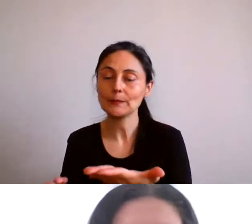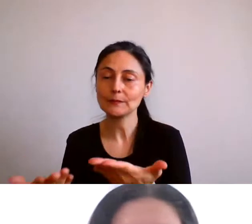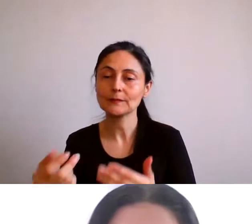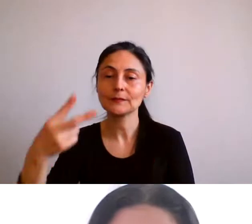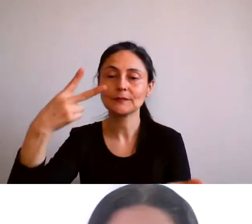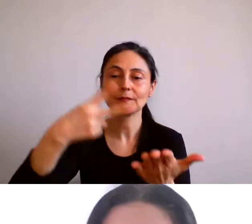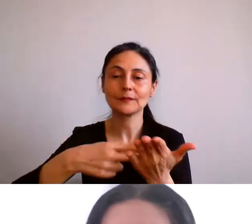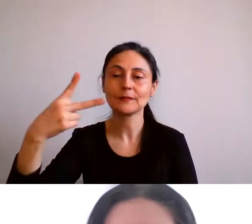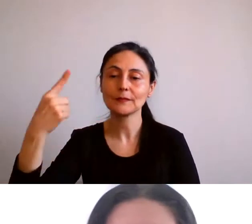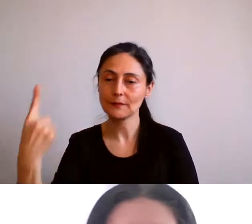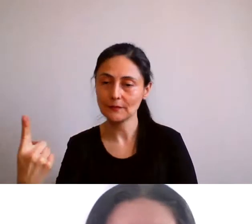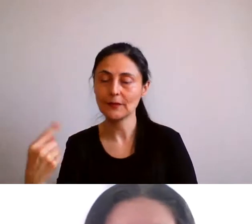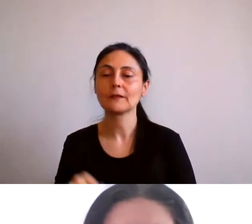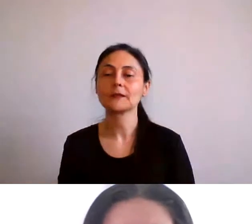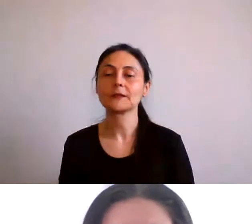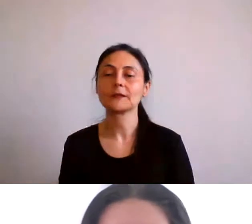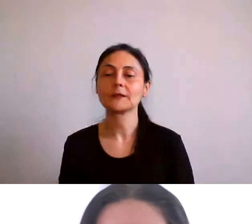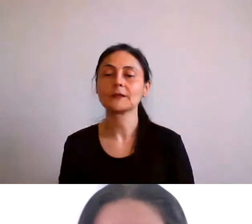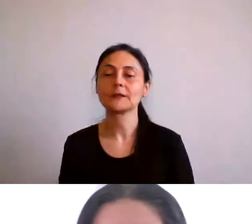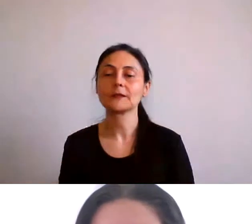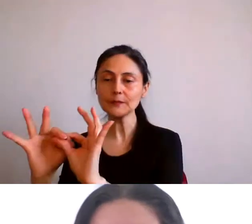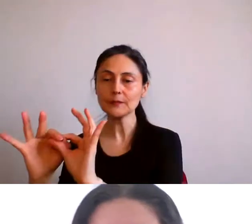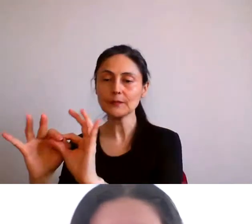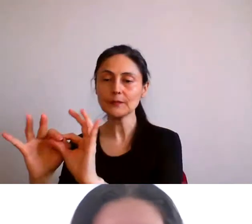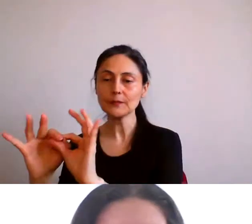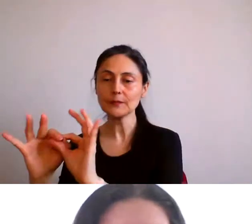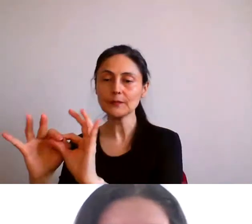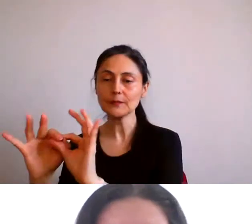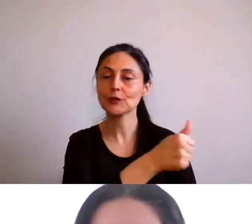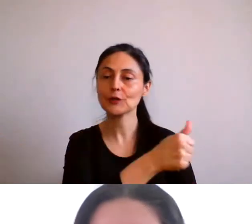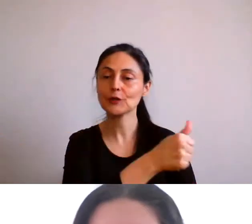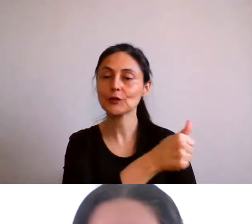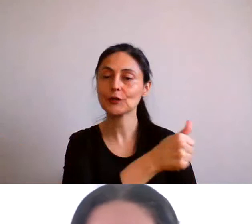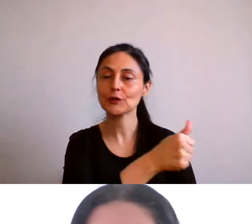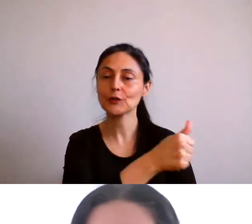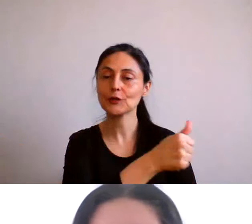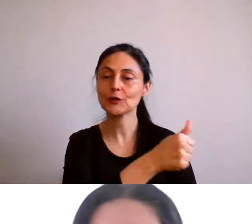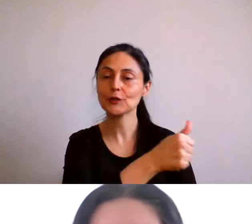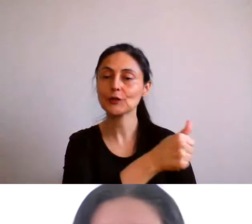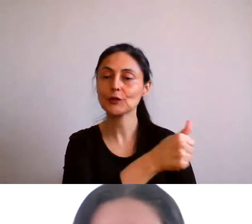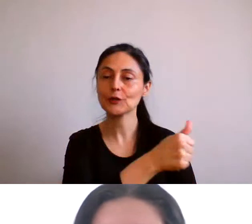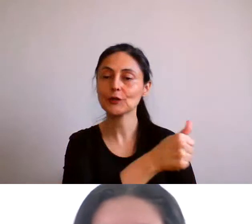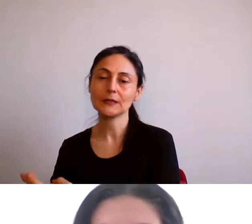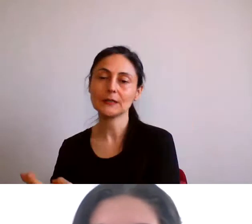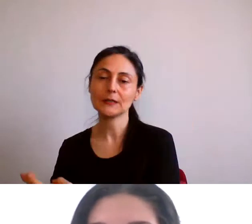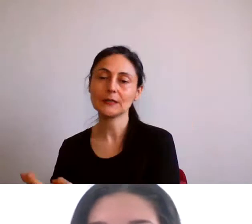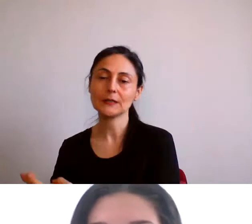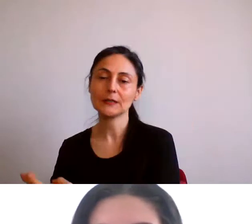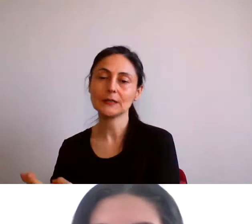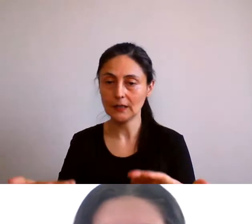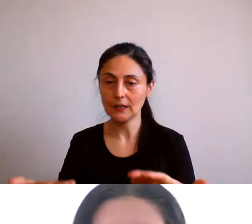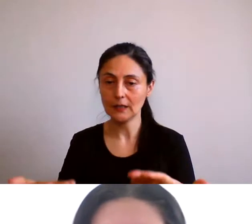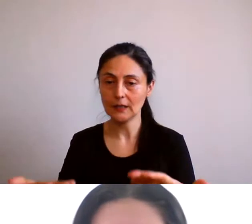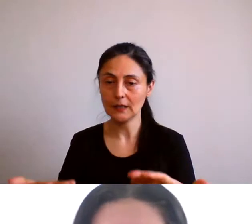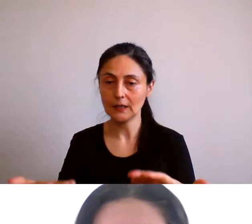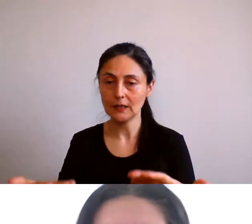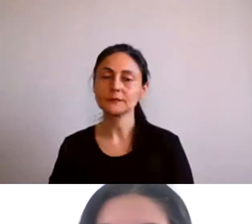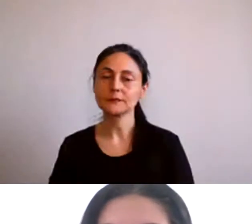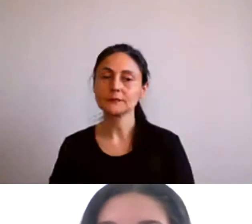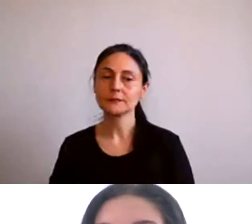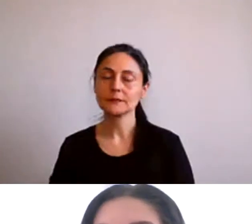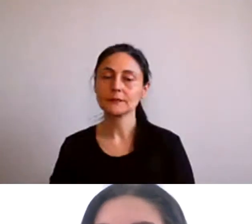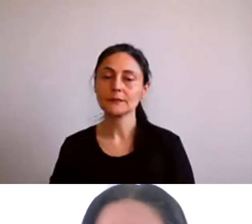2021-02. Agradecemos a todos los participantes, a todos quienes estuvieron acá, y les comento que en el